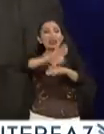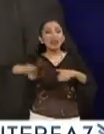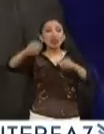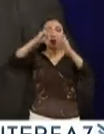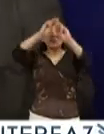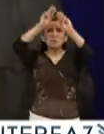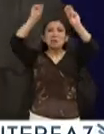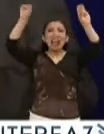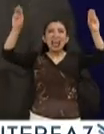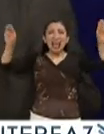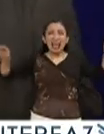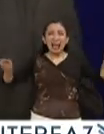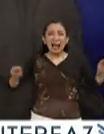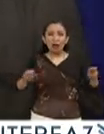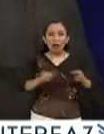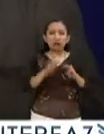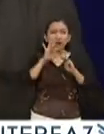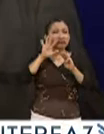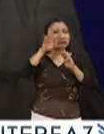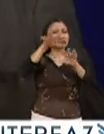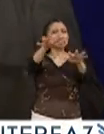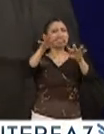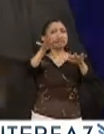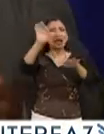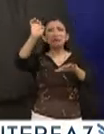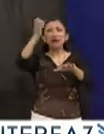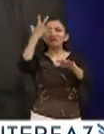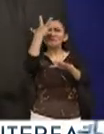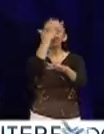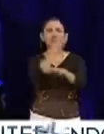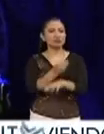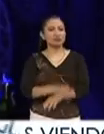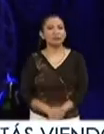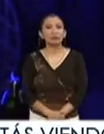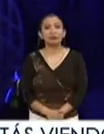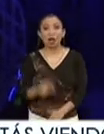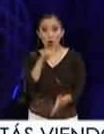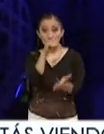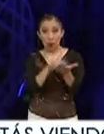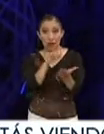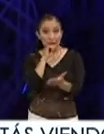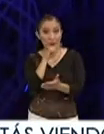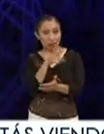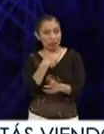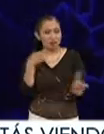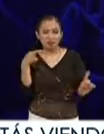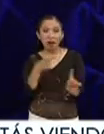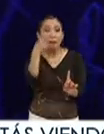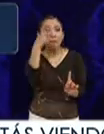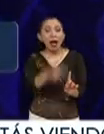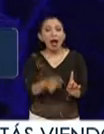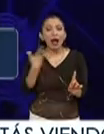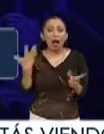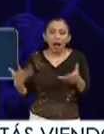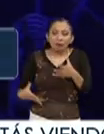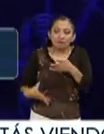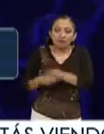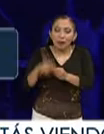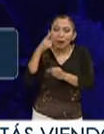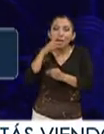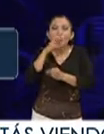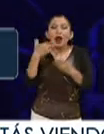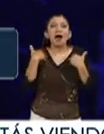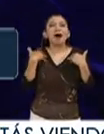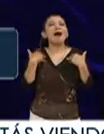500 metros cuadrados con una definición del espacio espectacular. El sitio también tiene el objetivo de ser complemento para la